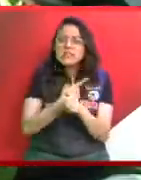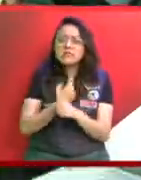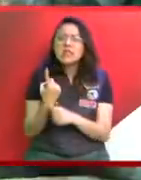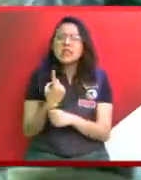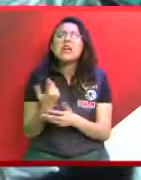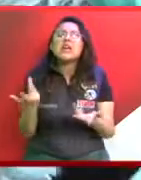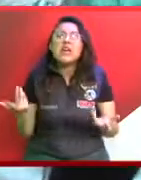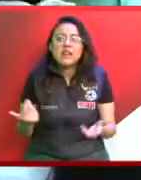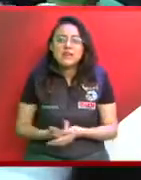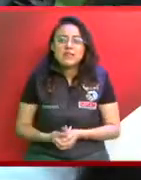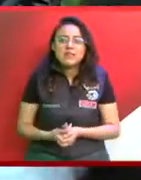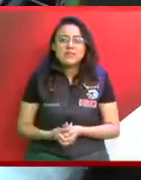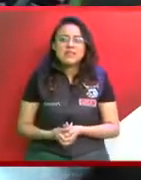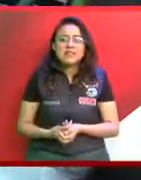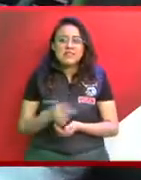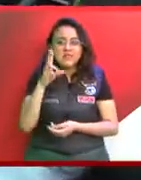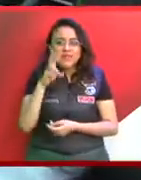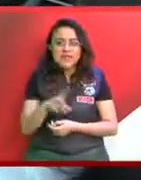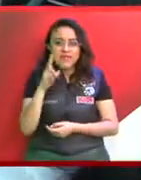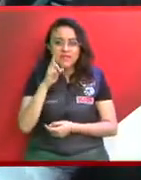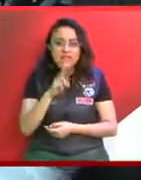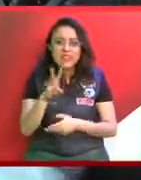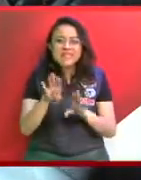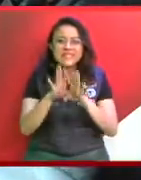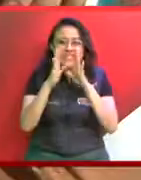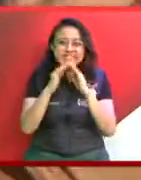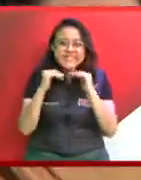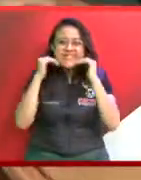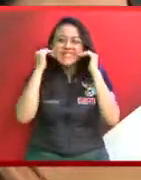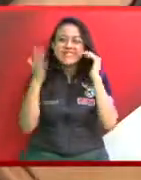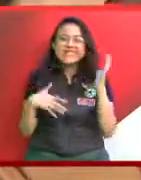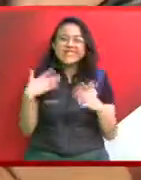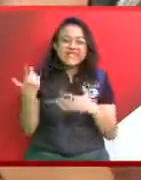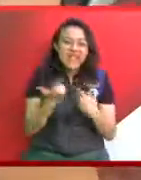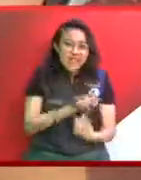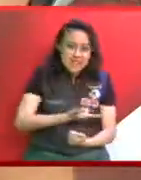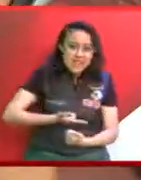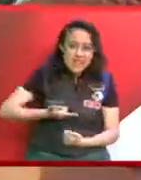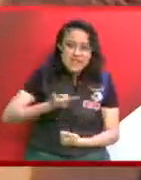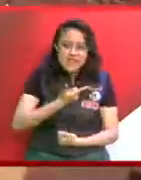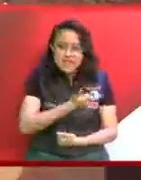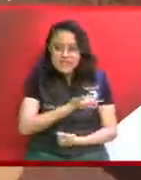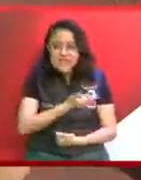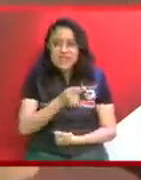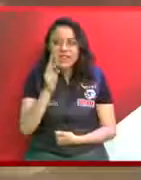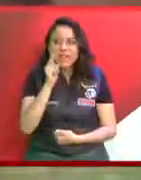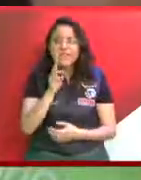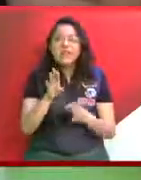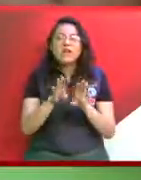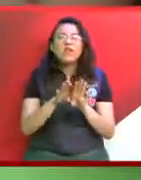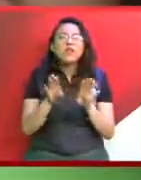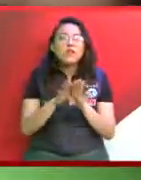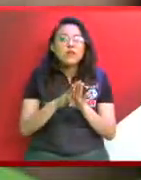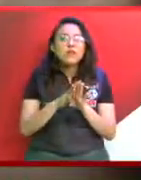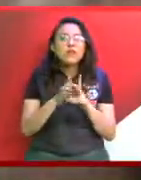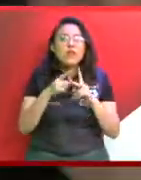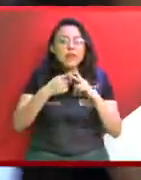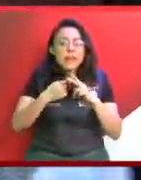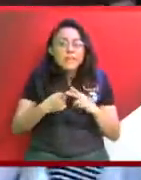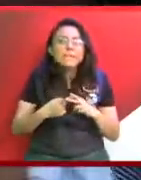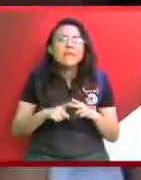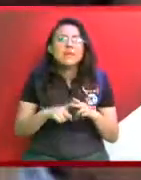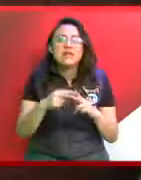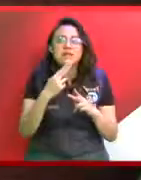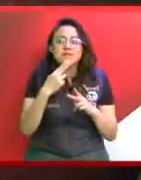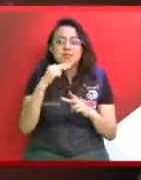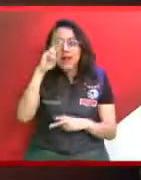decir. Y pues solamente ver las sonrisas y la diversión y cómo empiezan a